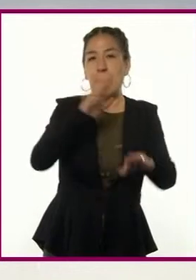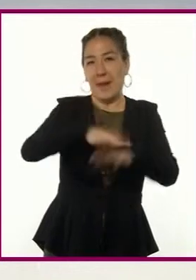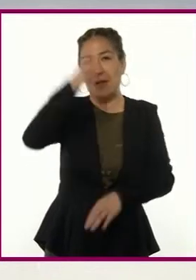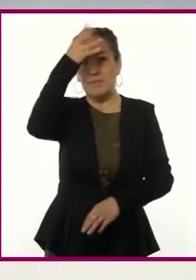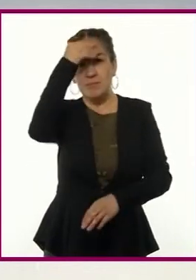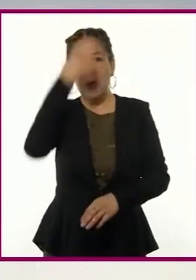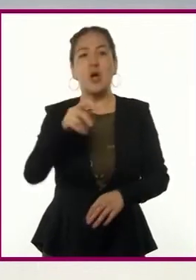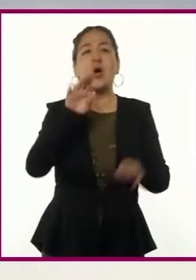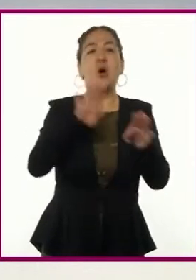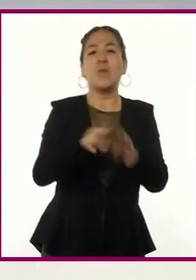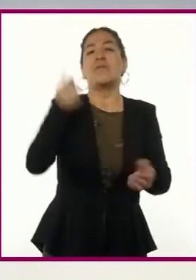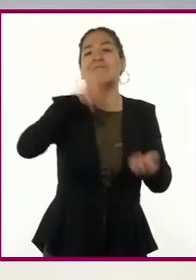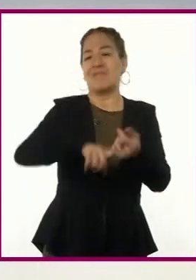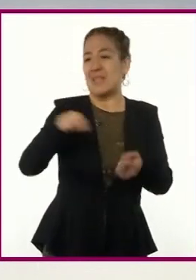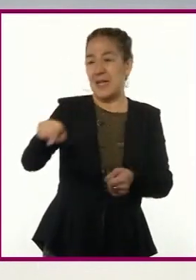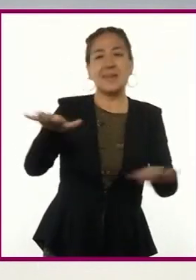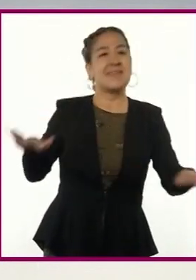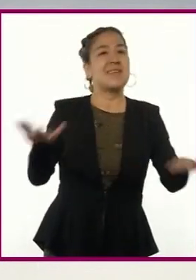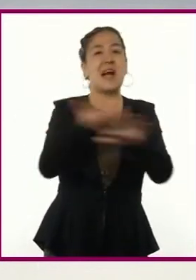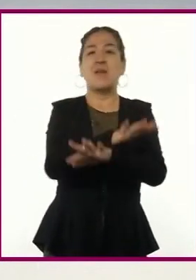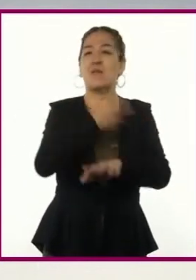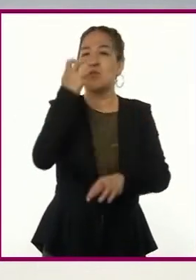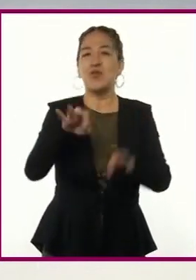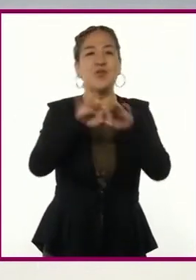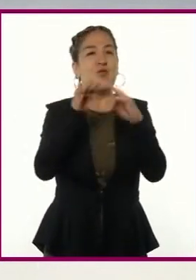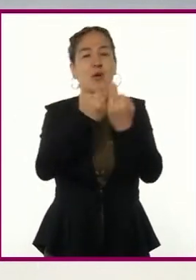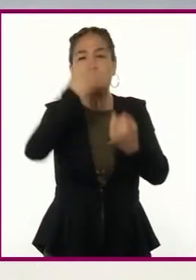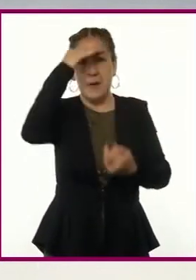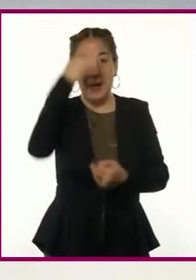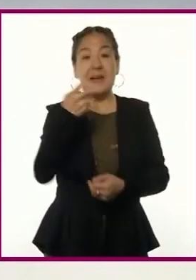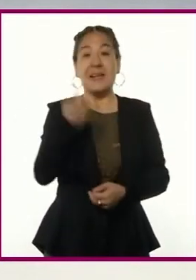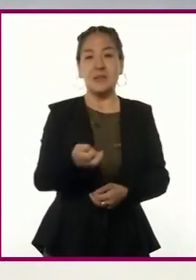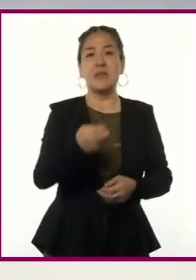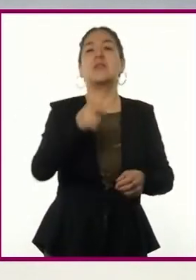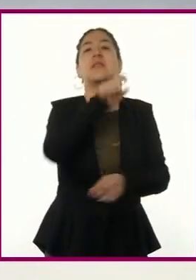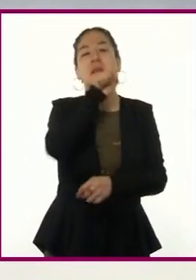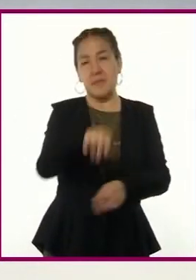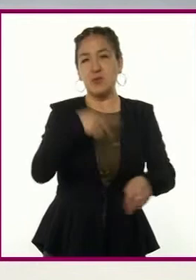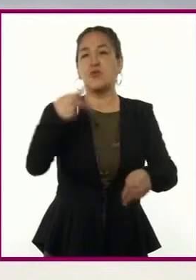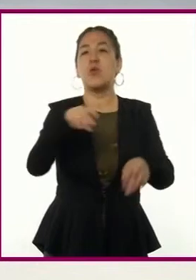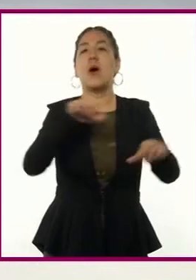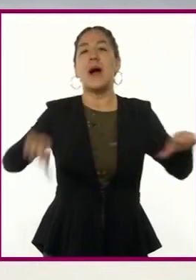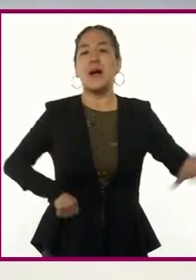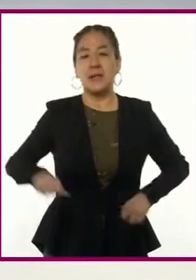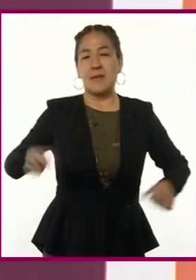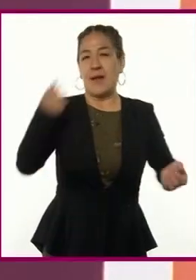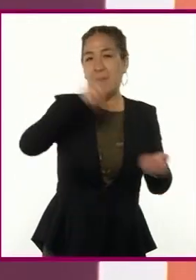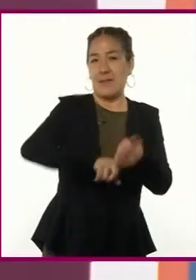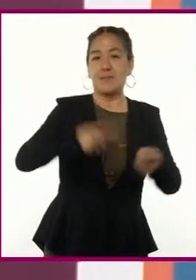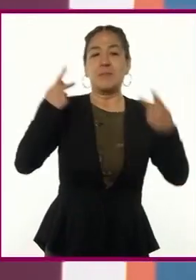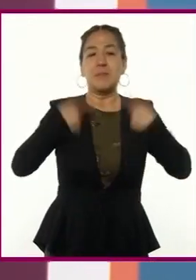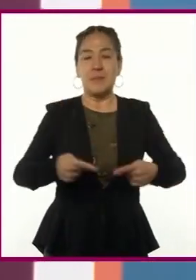de pensar a la sociedad y, por lo tanto, en el papel que debían desempeñar dentro de ella los individuos.